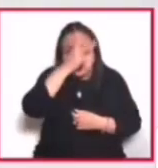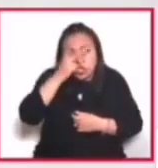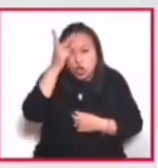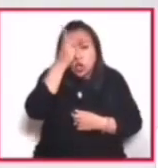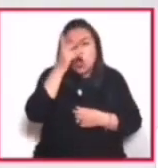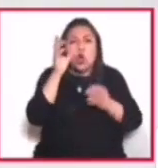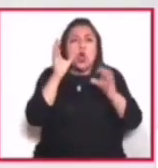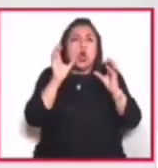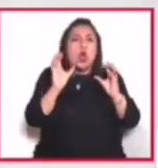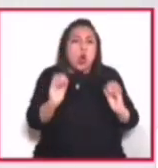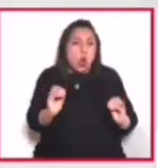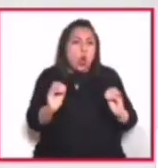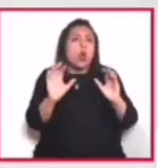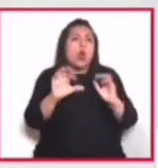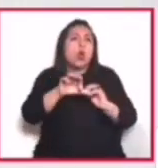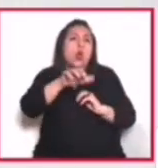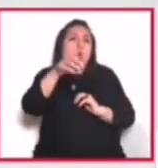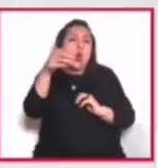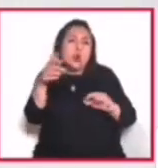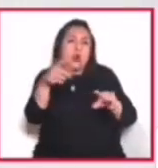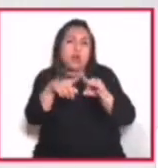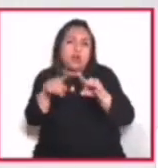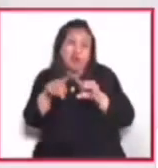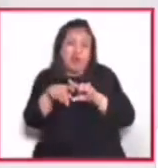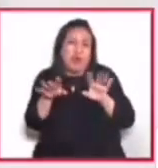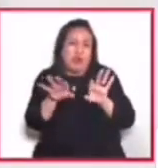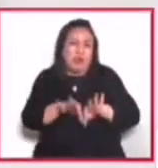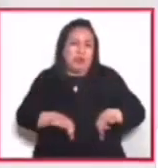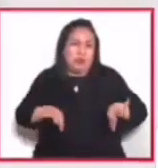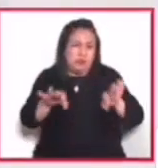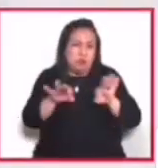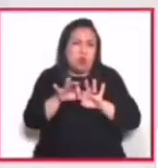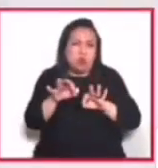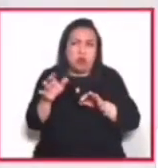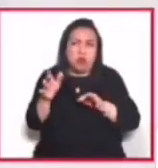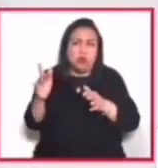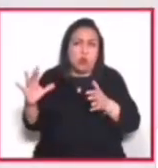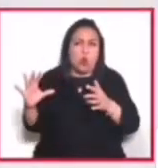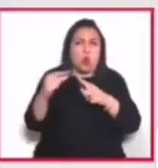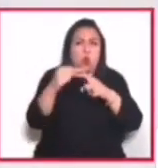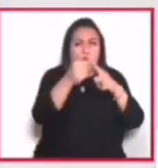o que te puedan derivar con otras organizaciones locales.